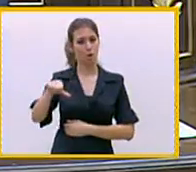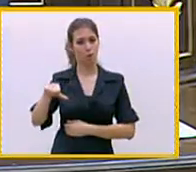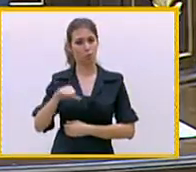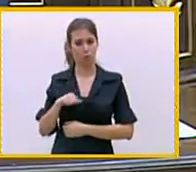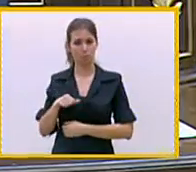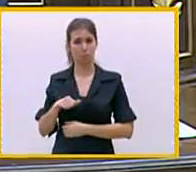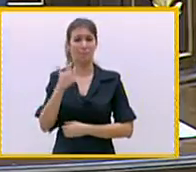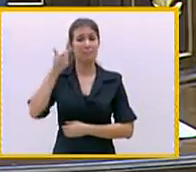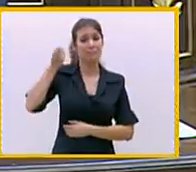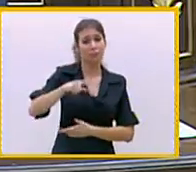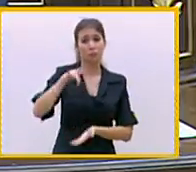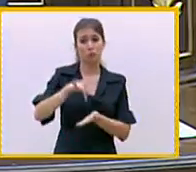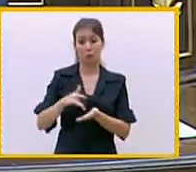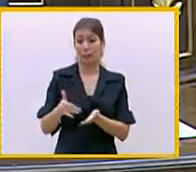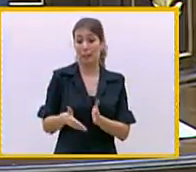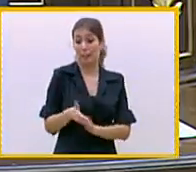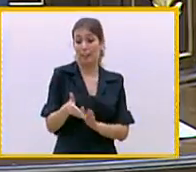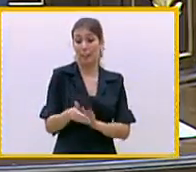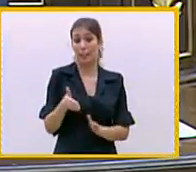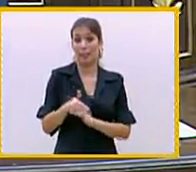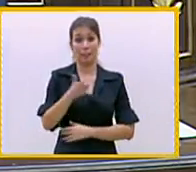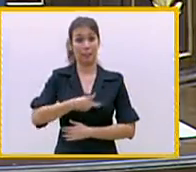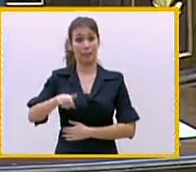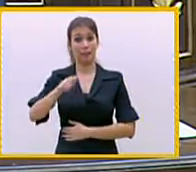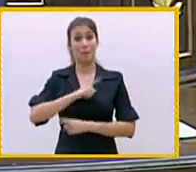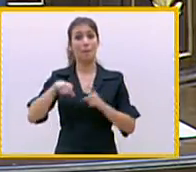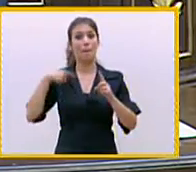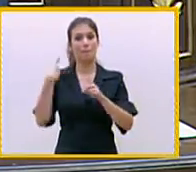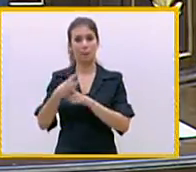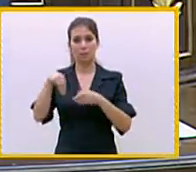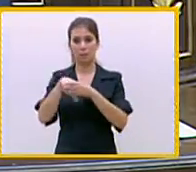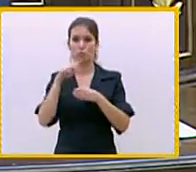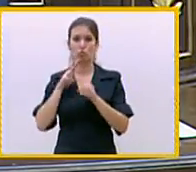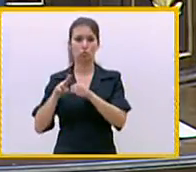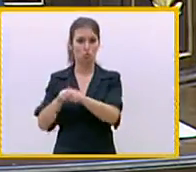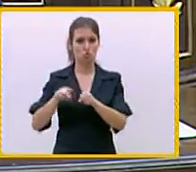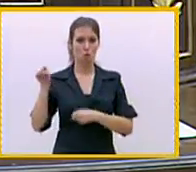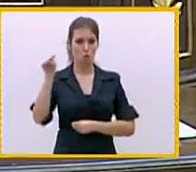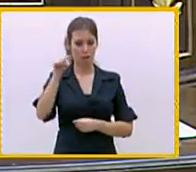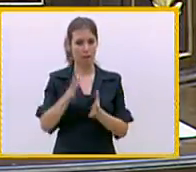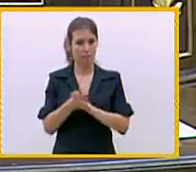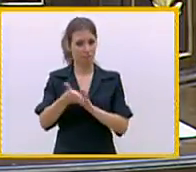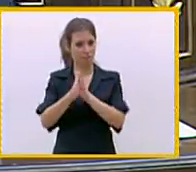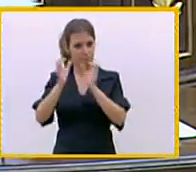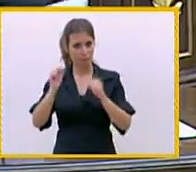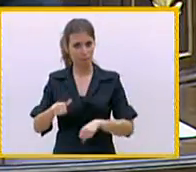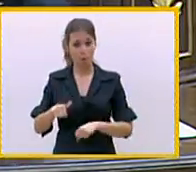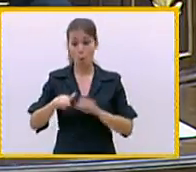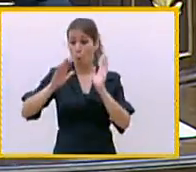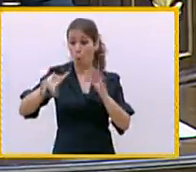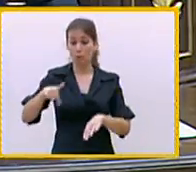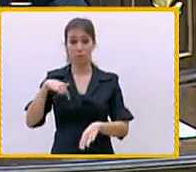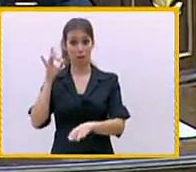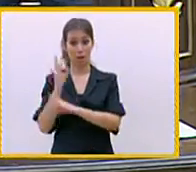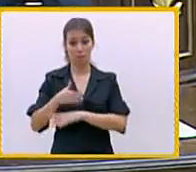similar a la que se va a aprobar en el Estado y en las corporaciones locales. El Gobierno remitirá esta última a la Cámara en las